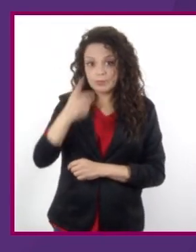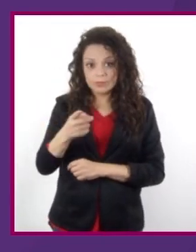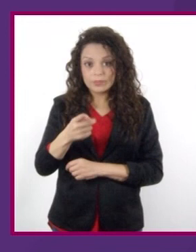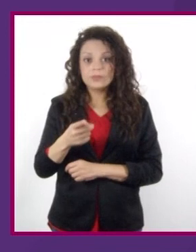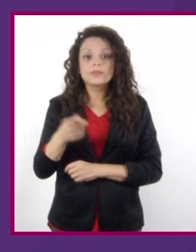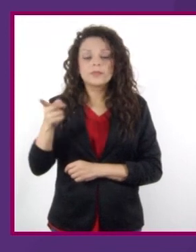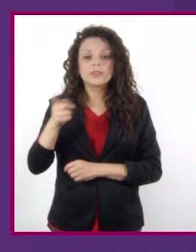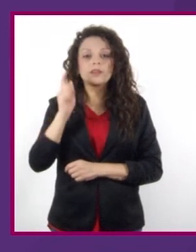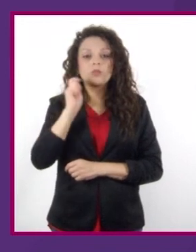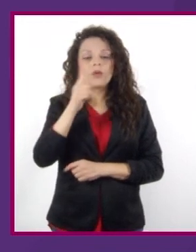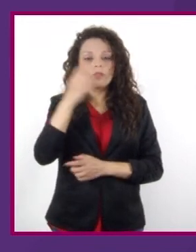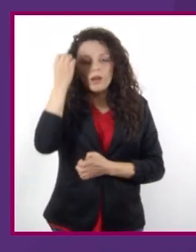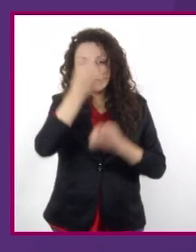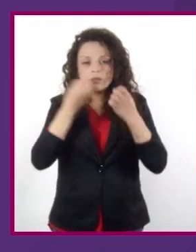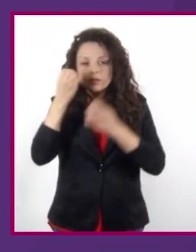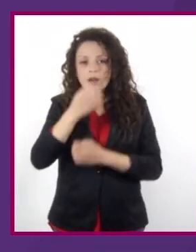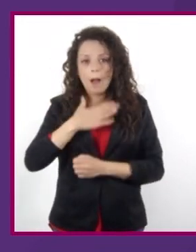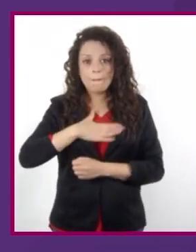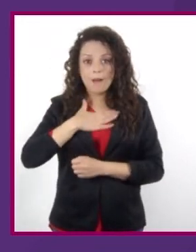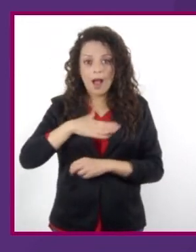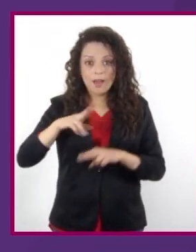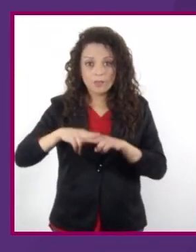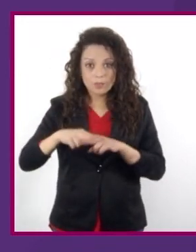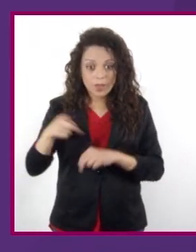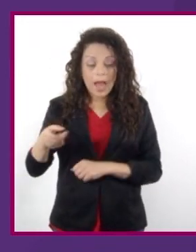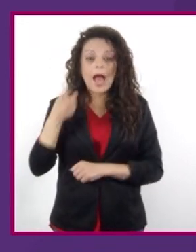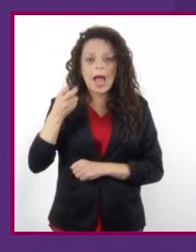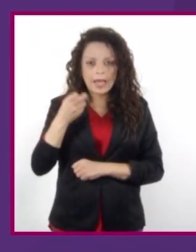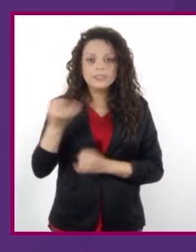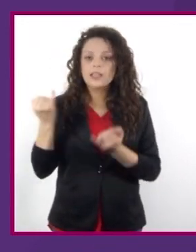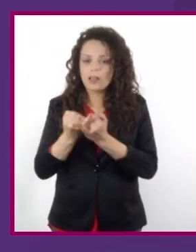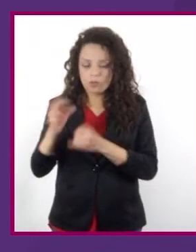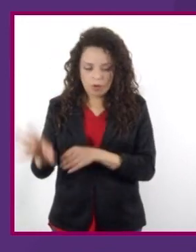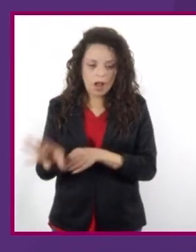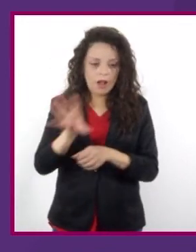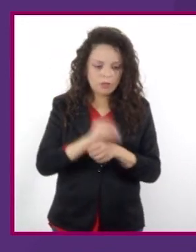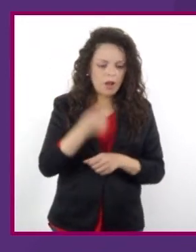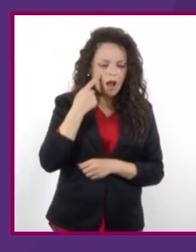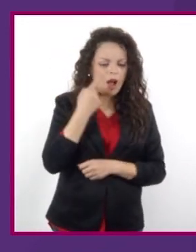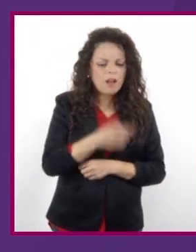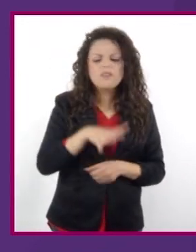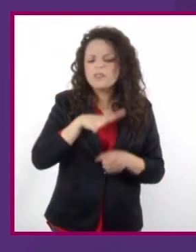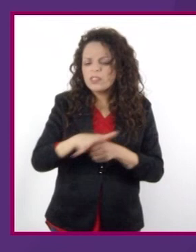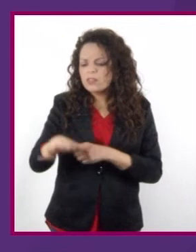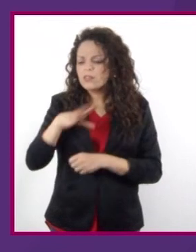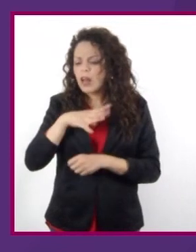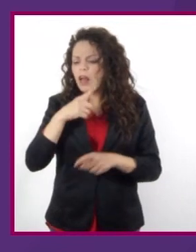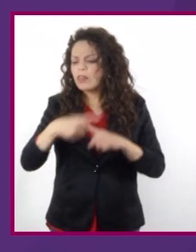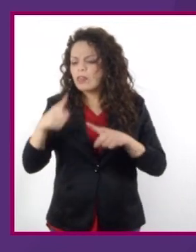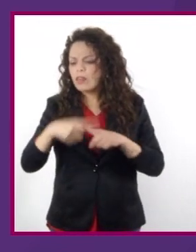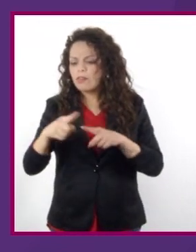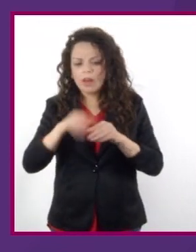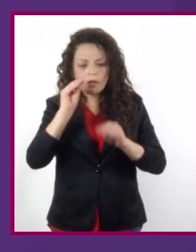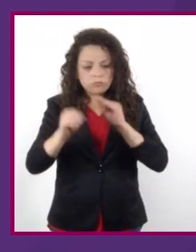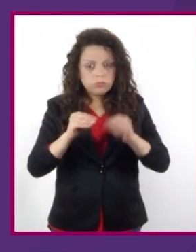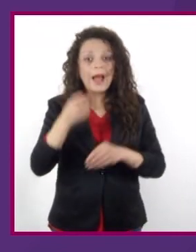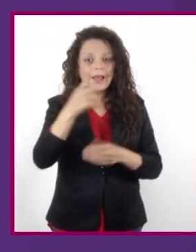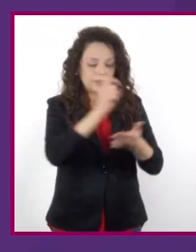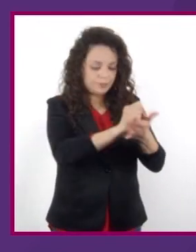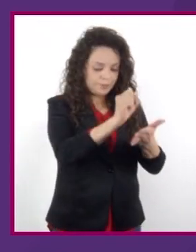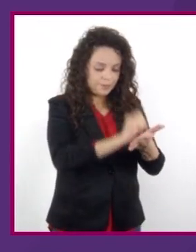del inodoro. Revisen notas y organicen sus hallazgos. ¿Les parece bien?